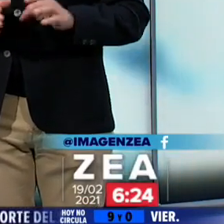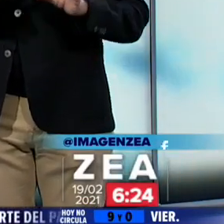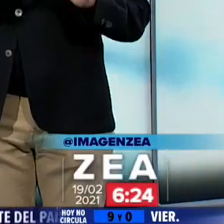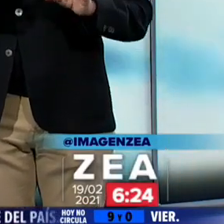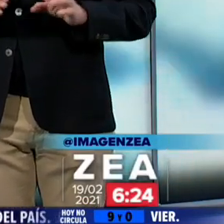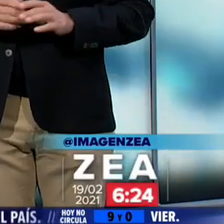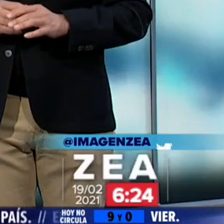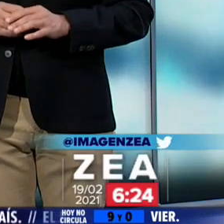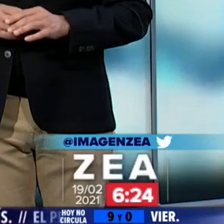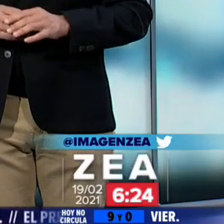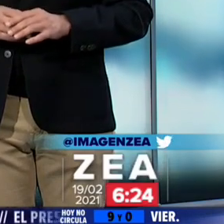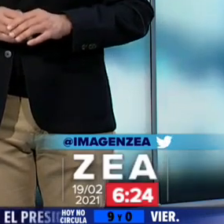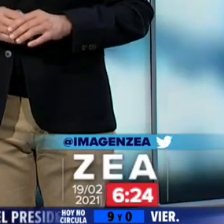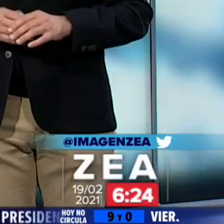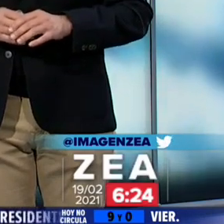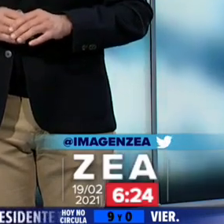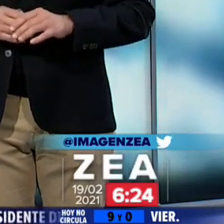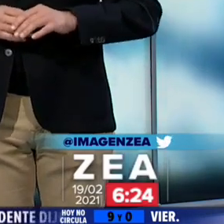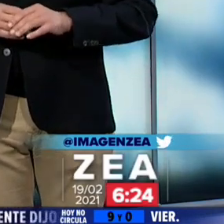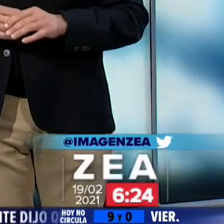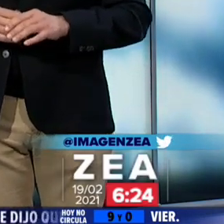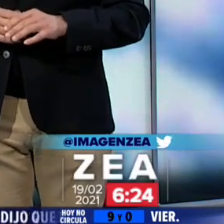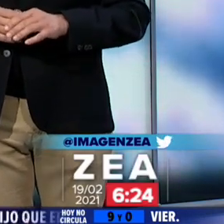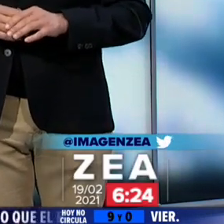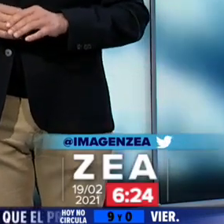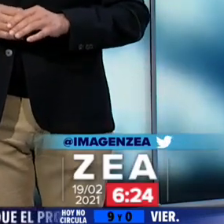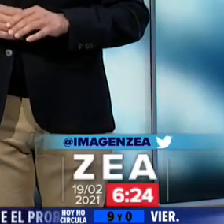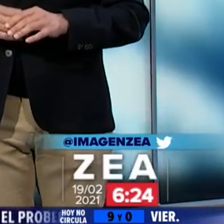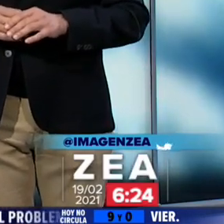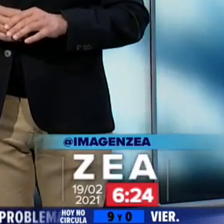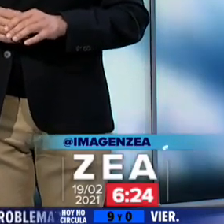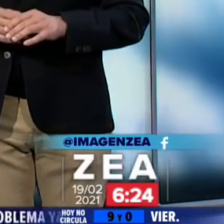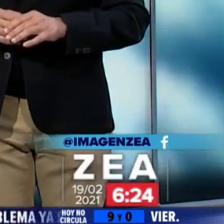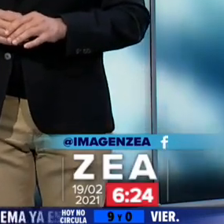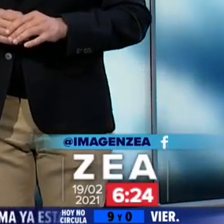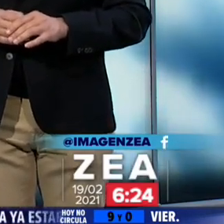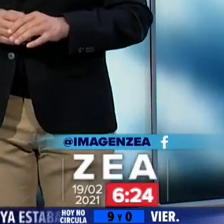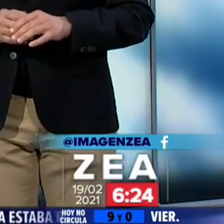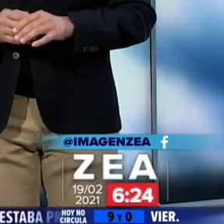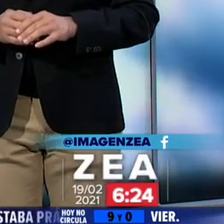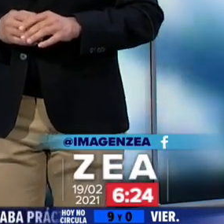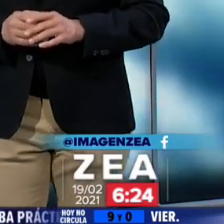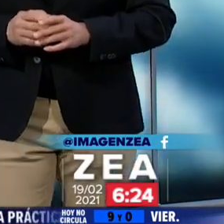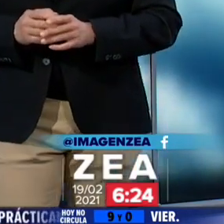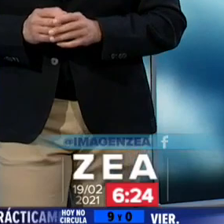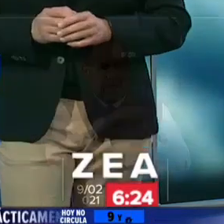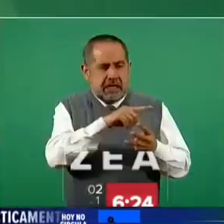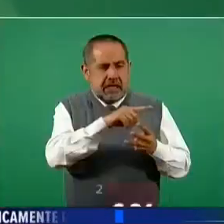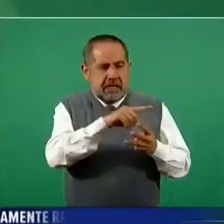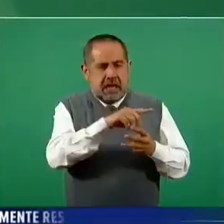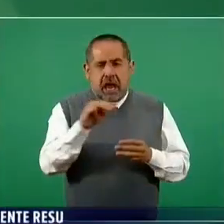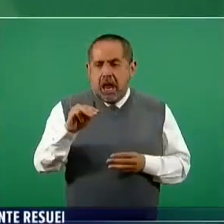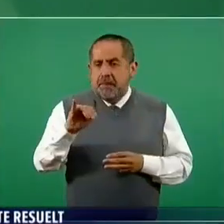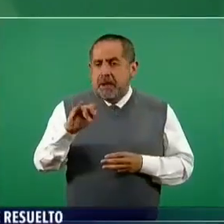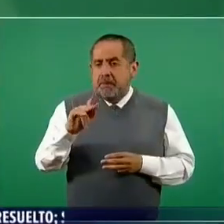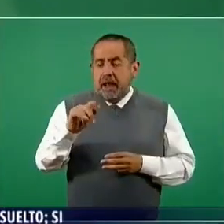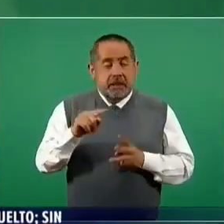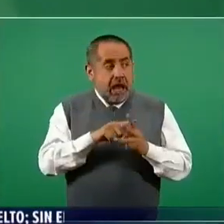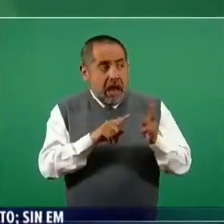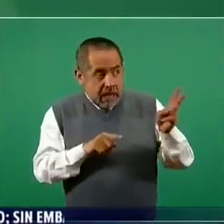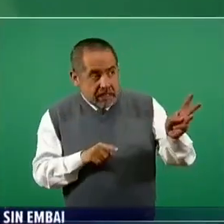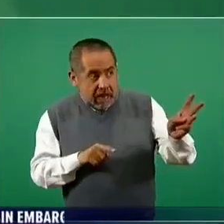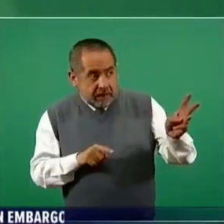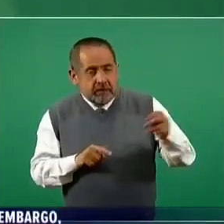el subsecretario de salud hugo lópez gatell llamó a la población a no saltarse la fila las